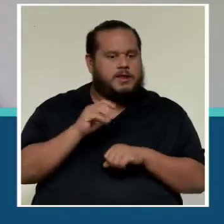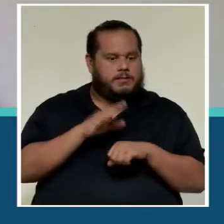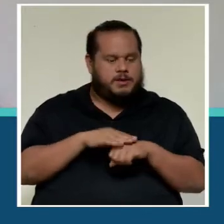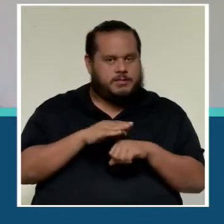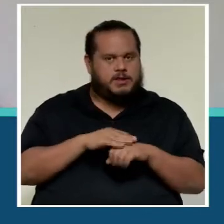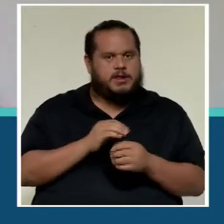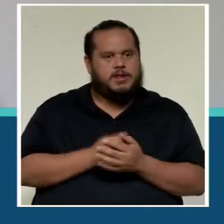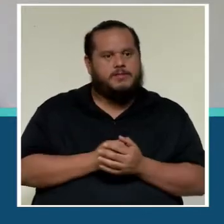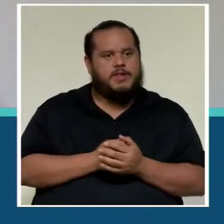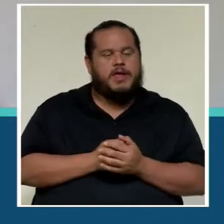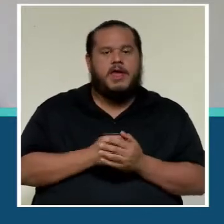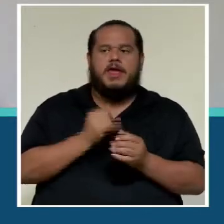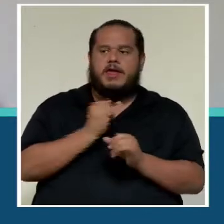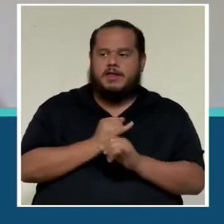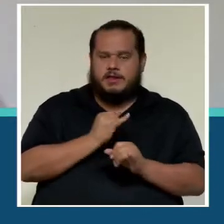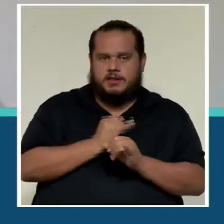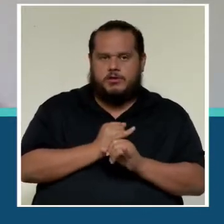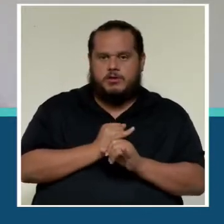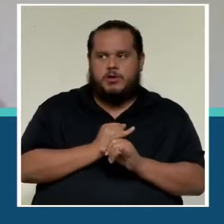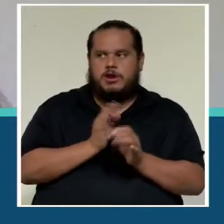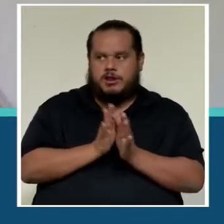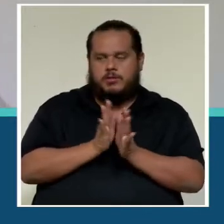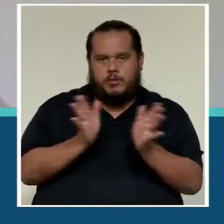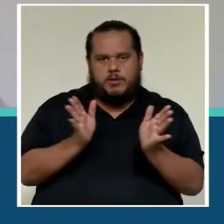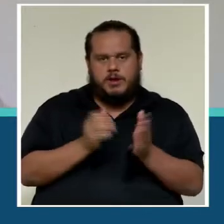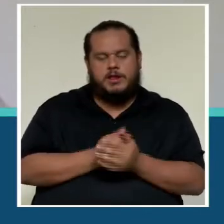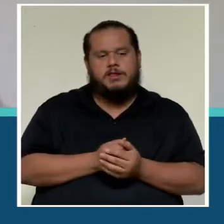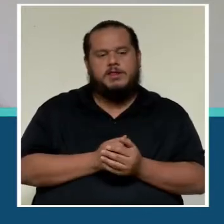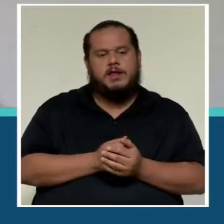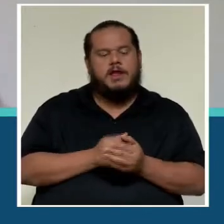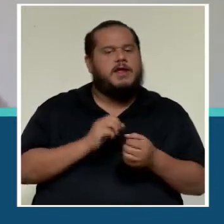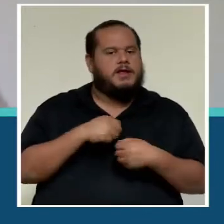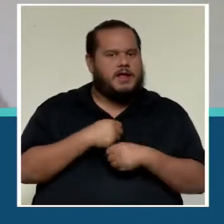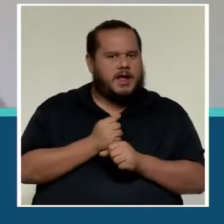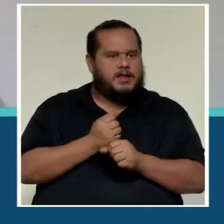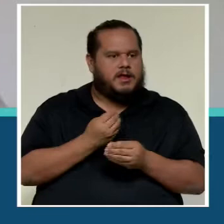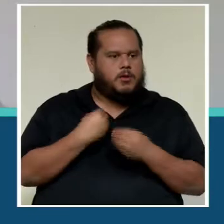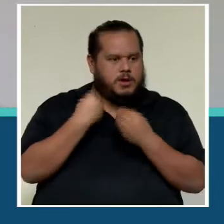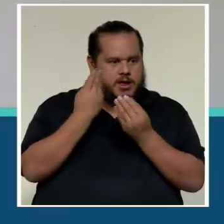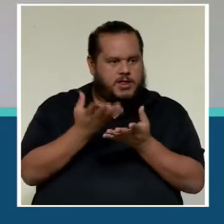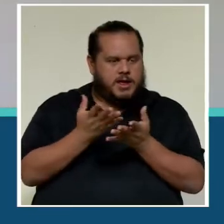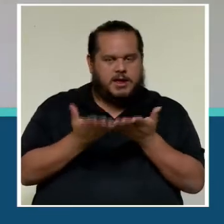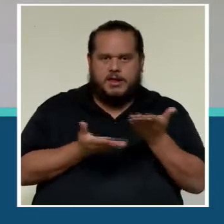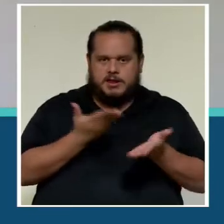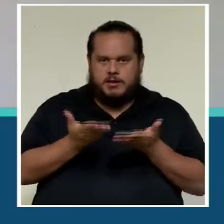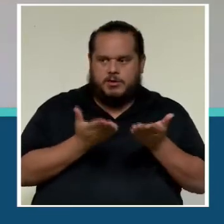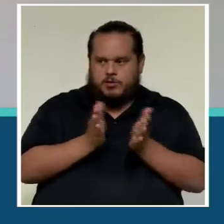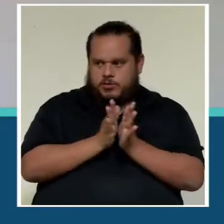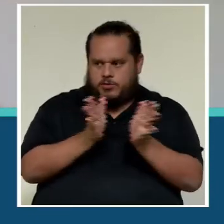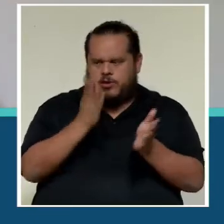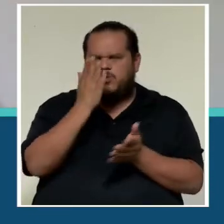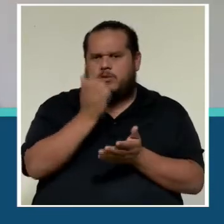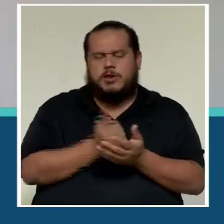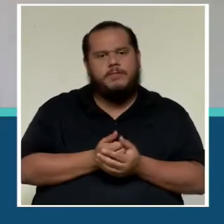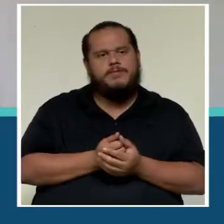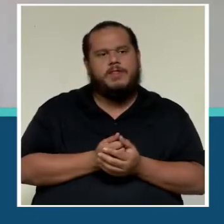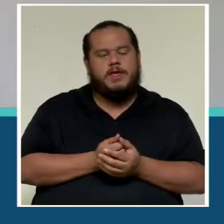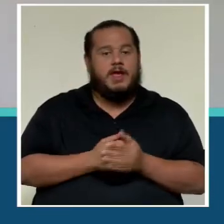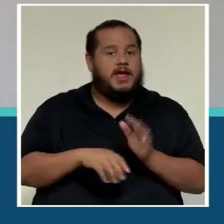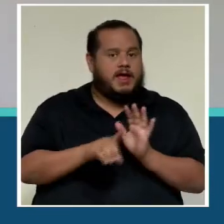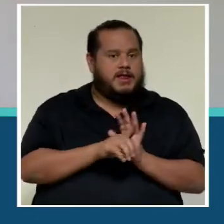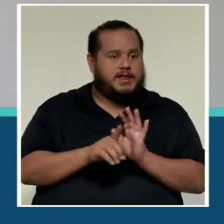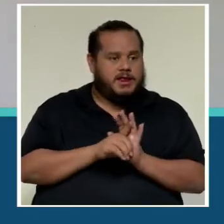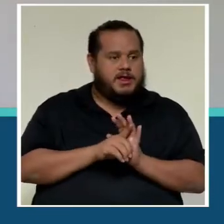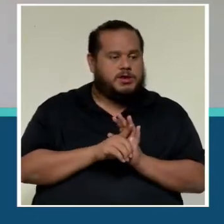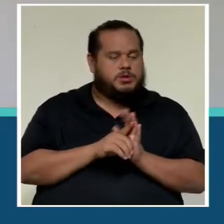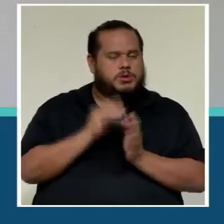permitida en instituciones públicas que brindan servicios públicos. ¿Por qué? Porque el derecho a la objeción